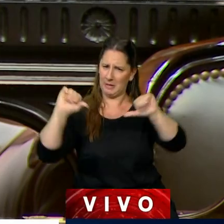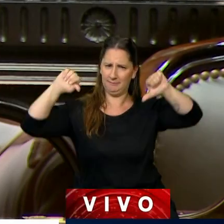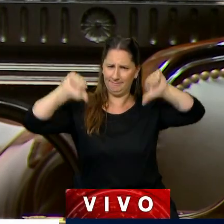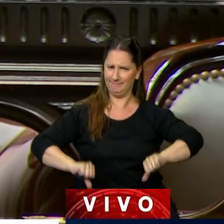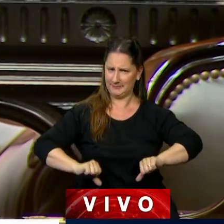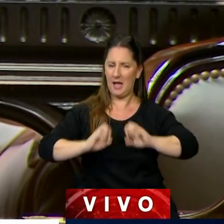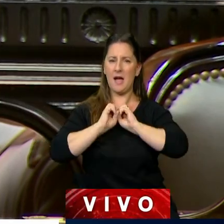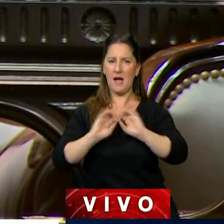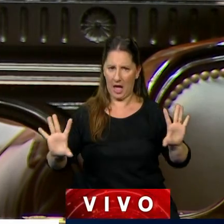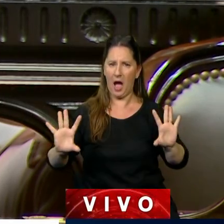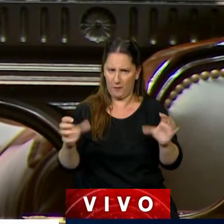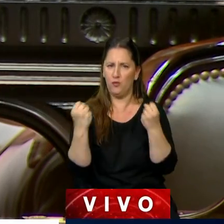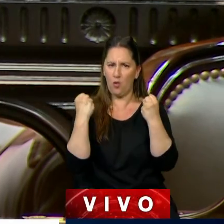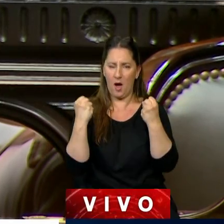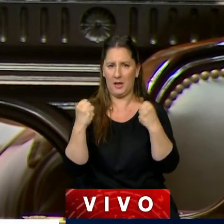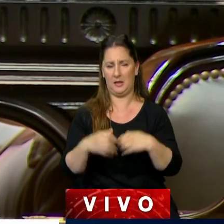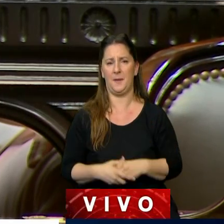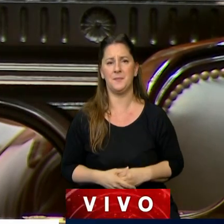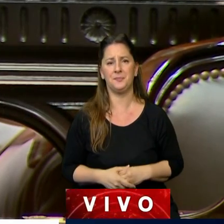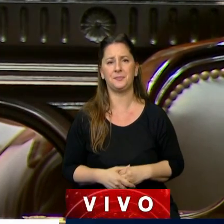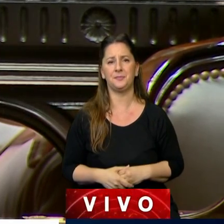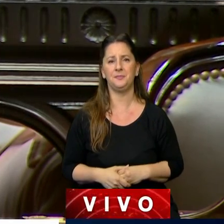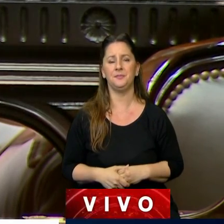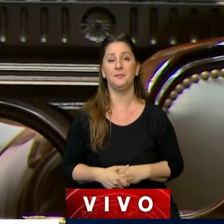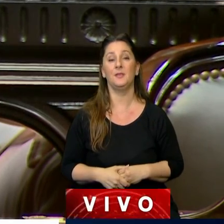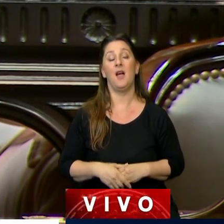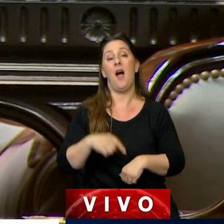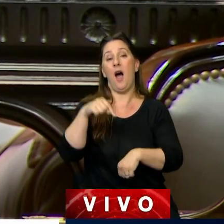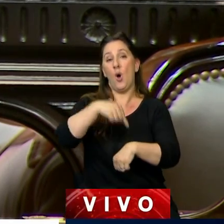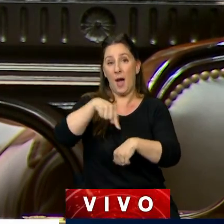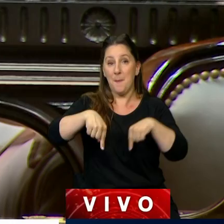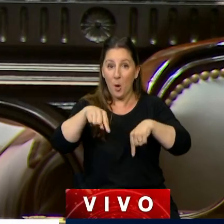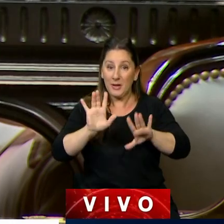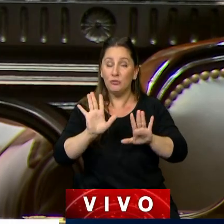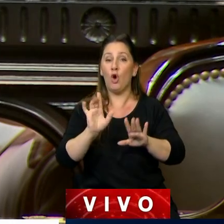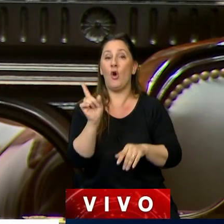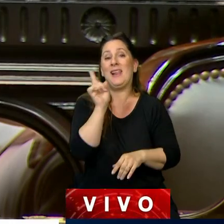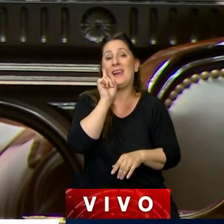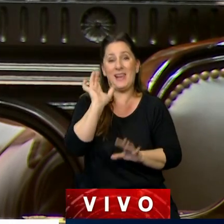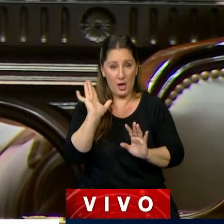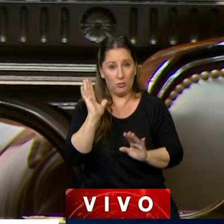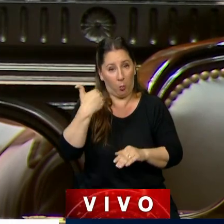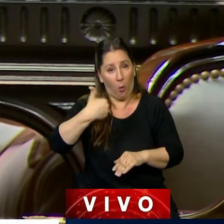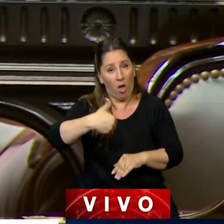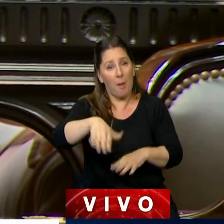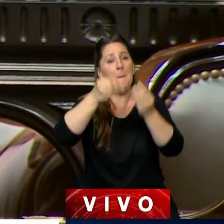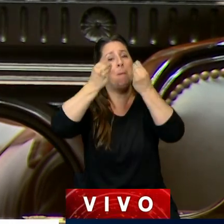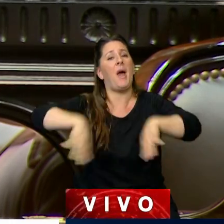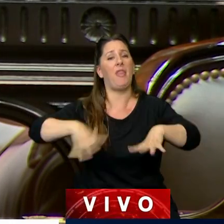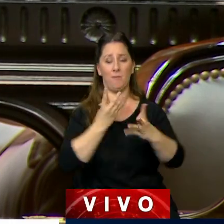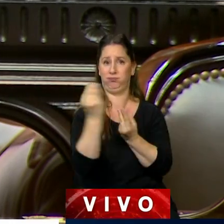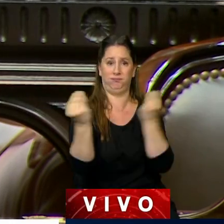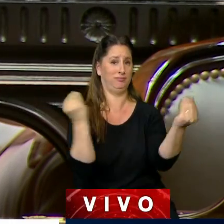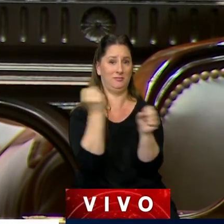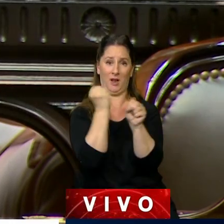alarma impresionante y fuerte que está en este momento en grave riesgo de perder grandes fuentes de trabajo